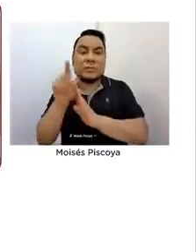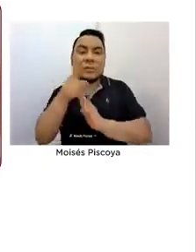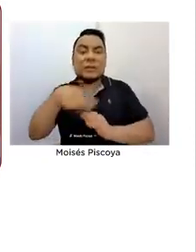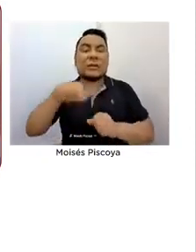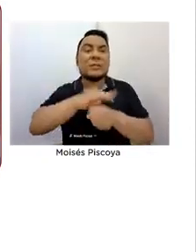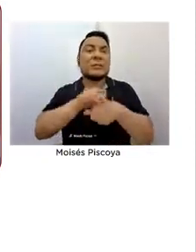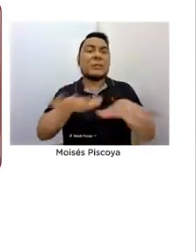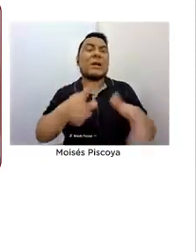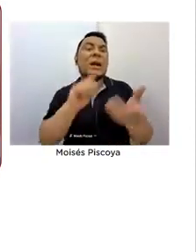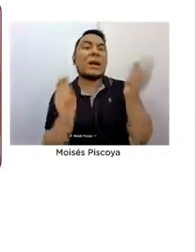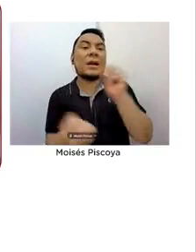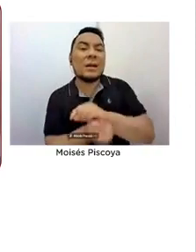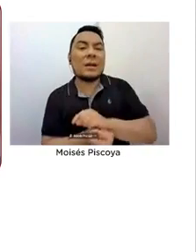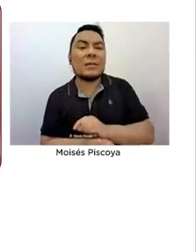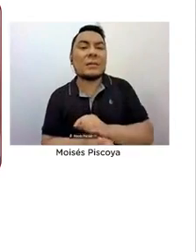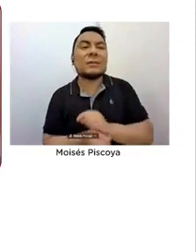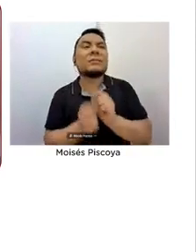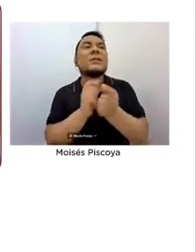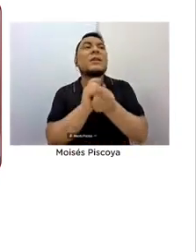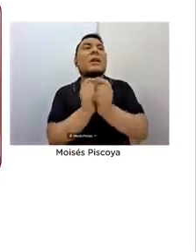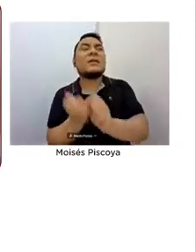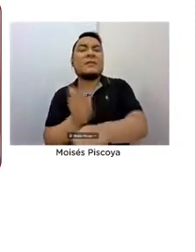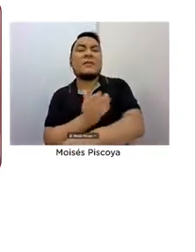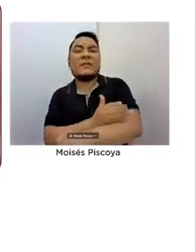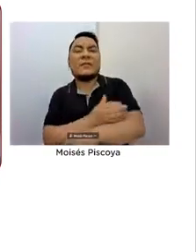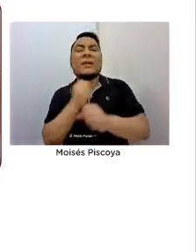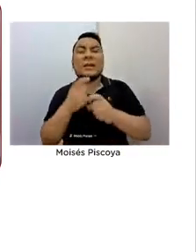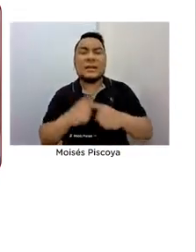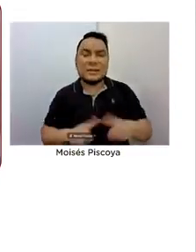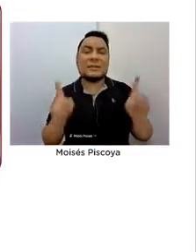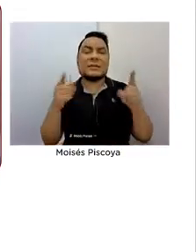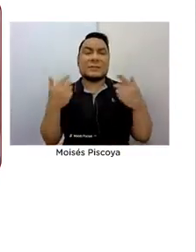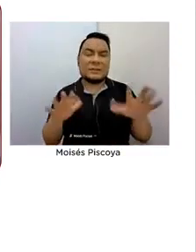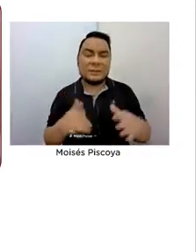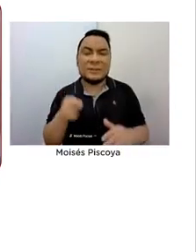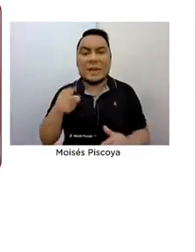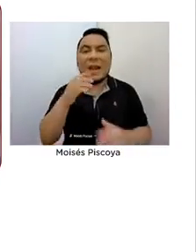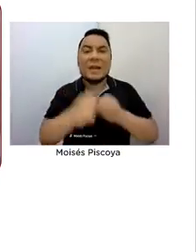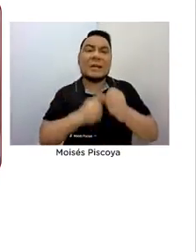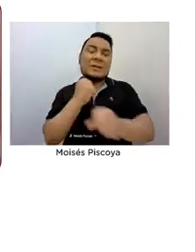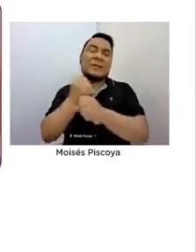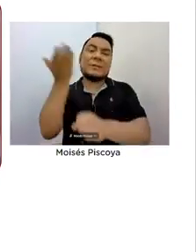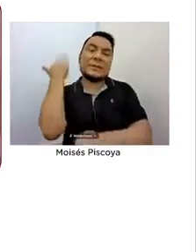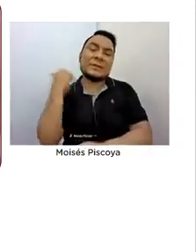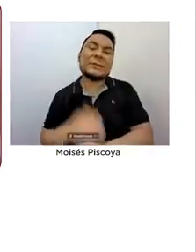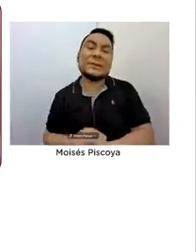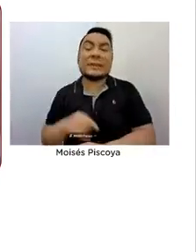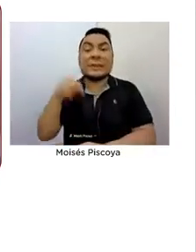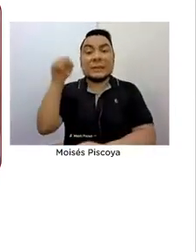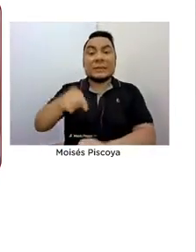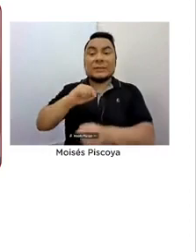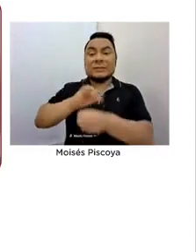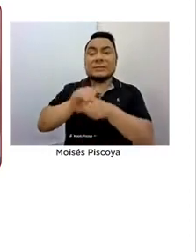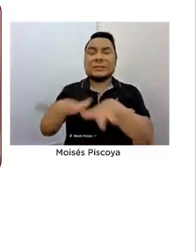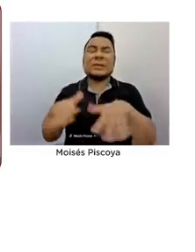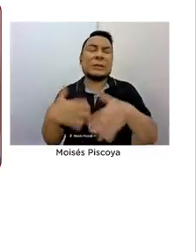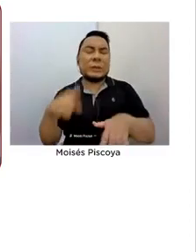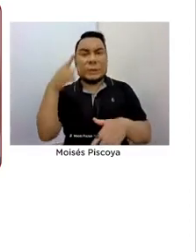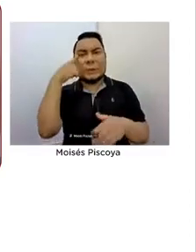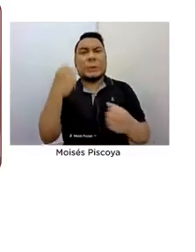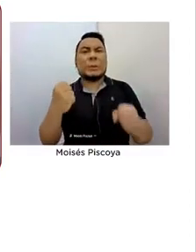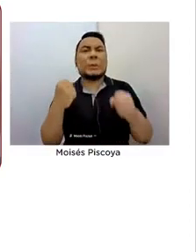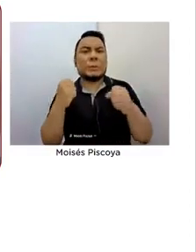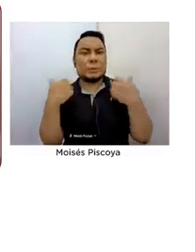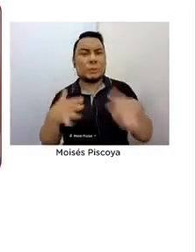pandemia cambia, está variando, es distinta la situación que el año pasado. Este virus terrible nos afecta de